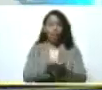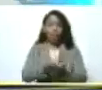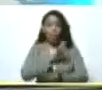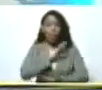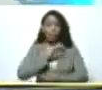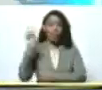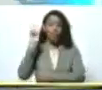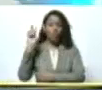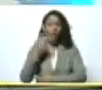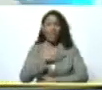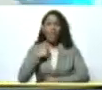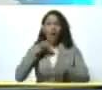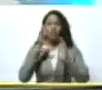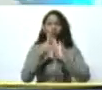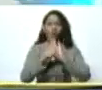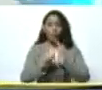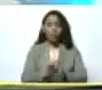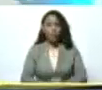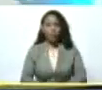Venezuela.